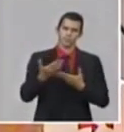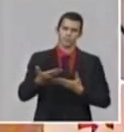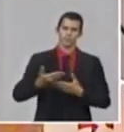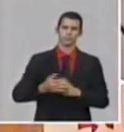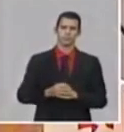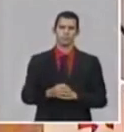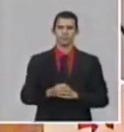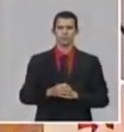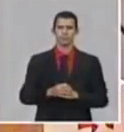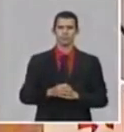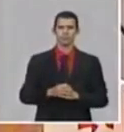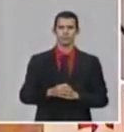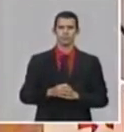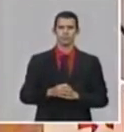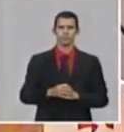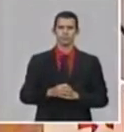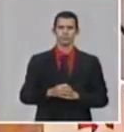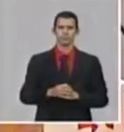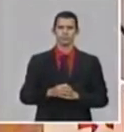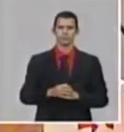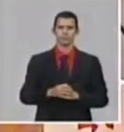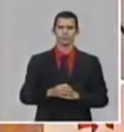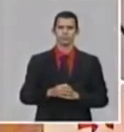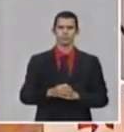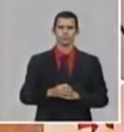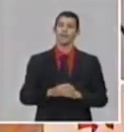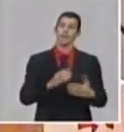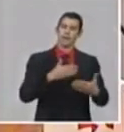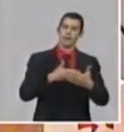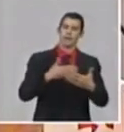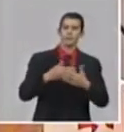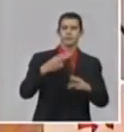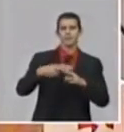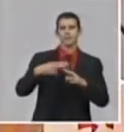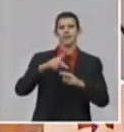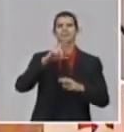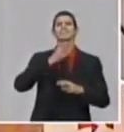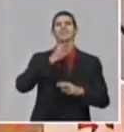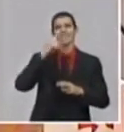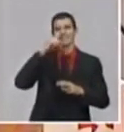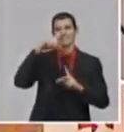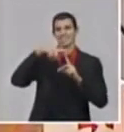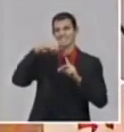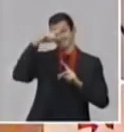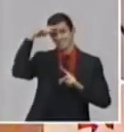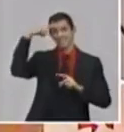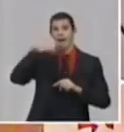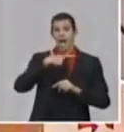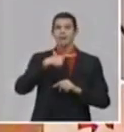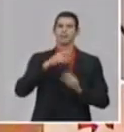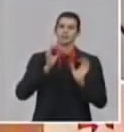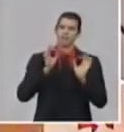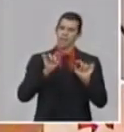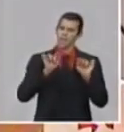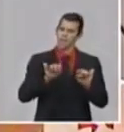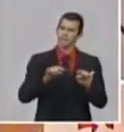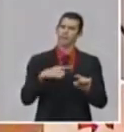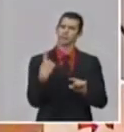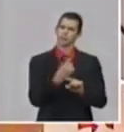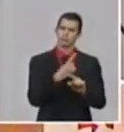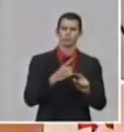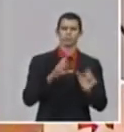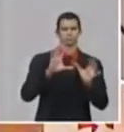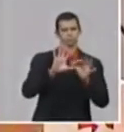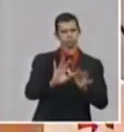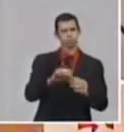esta evaluación como antiviral, con un modelo de coronavirus bovino, que es el que tenemos condiciones para trabajar en el país,